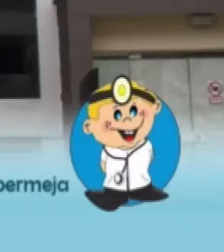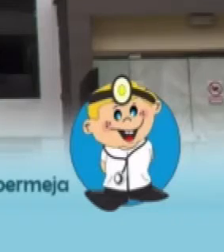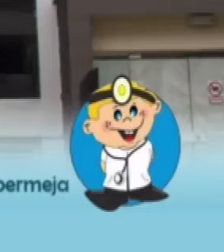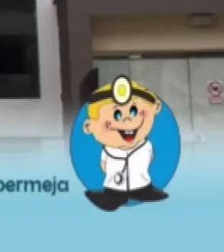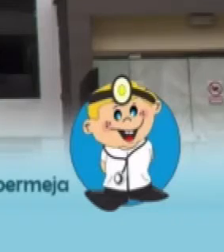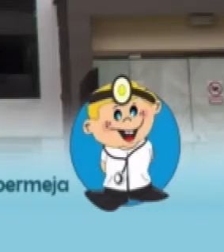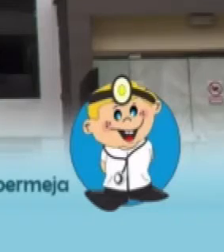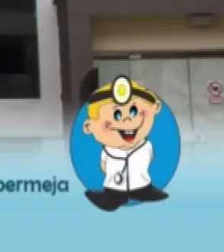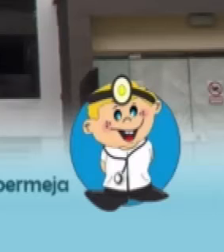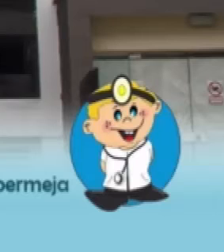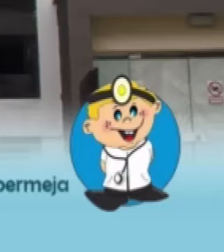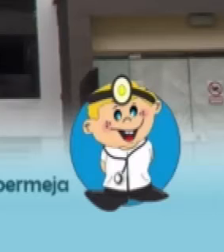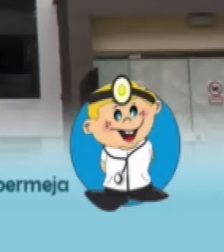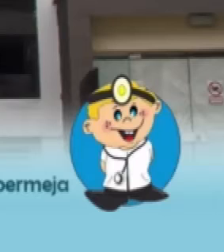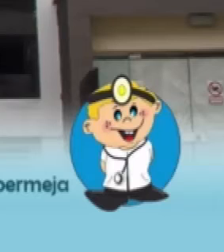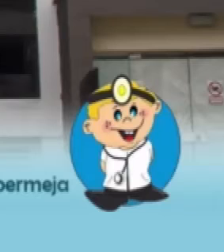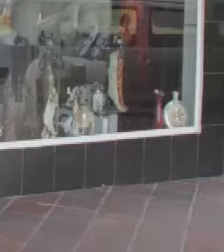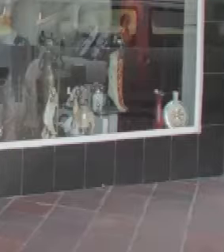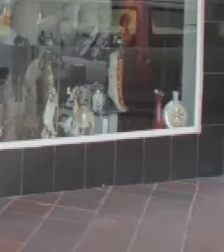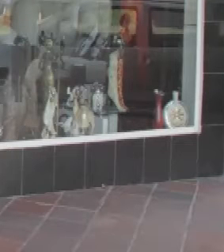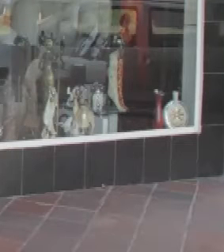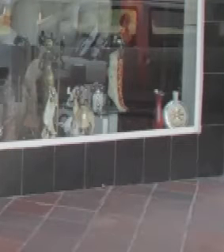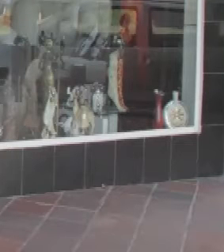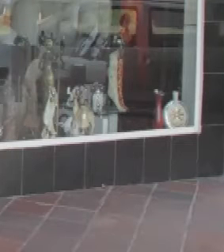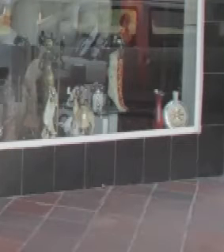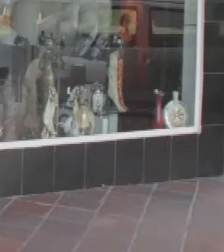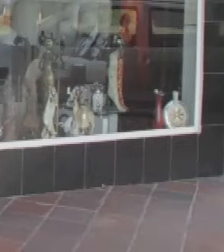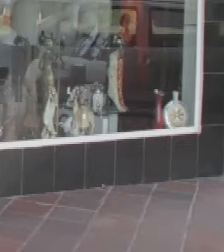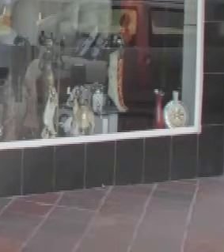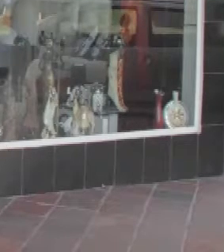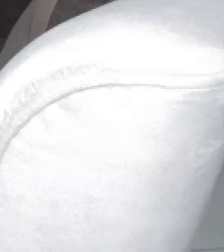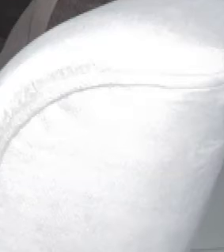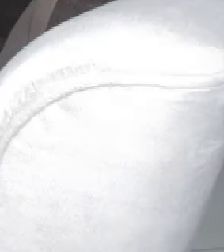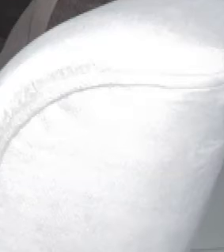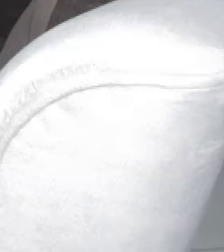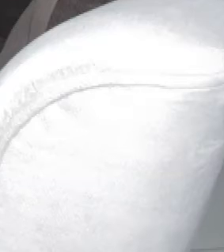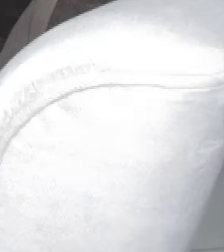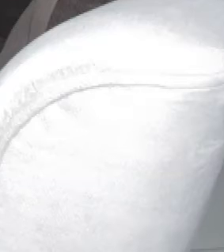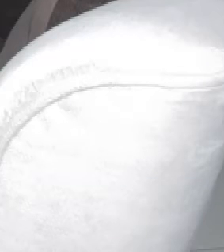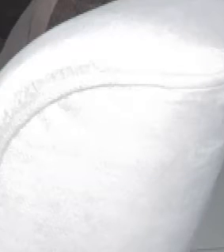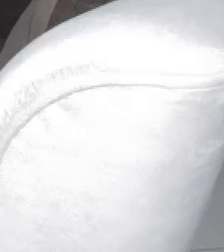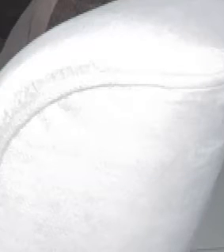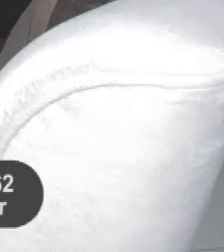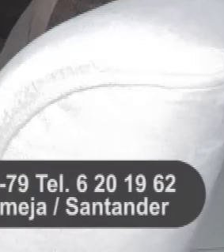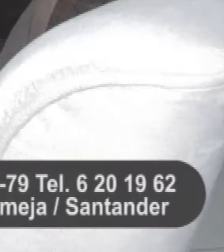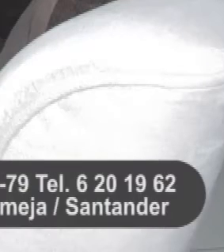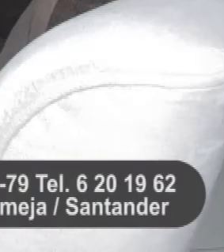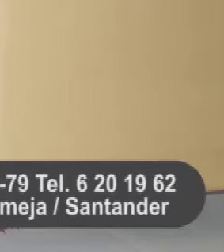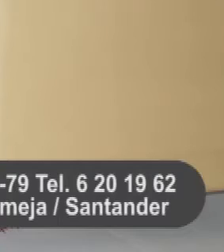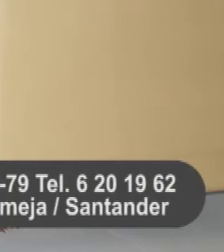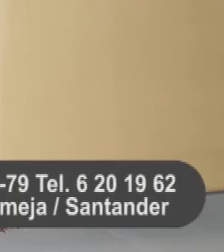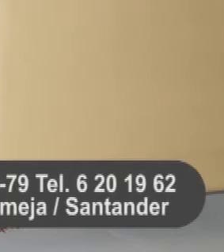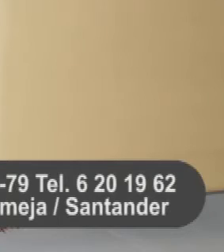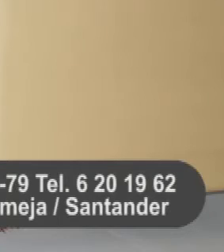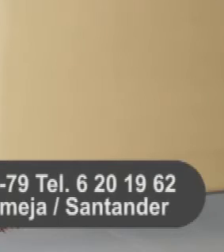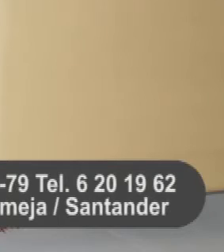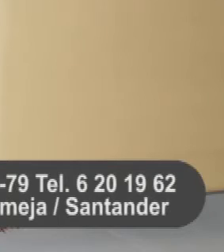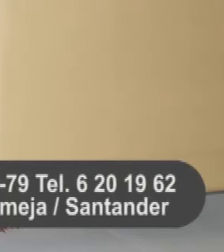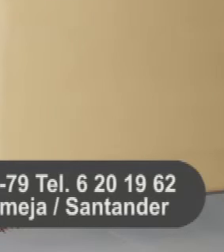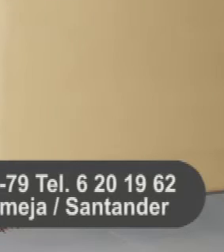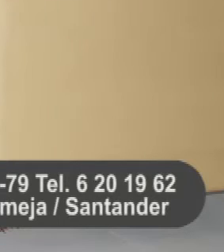y particulares. Visítanos. Casa Muebles Galería, para tocar lo mejor, visítanos en la calle 49,